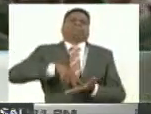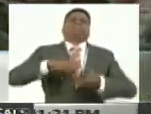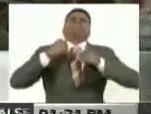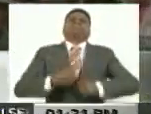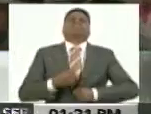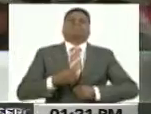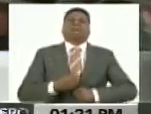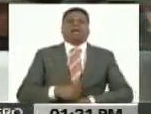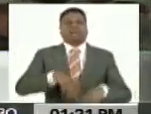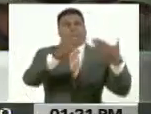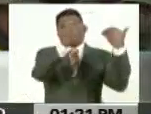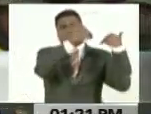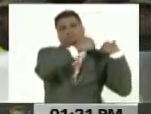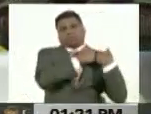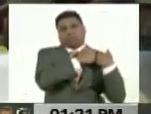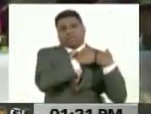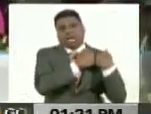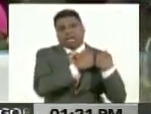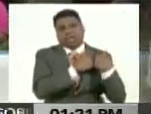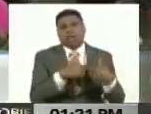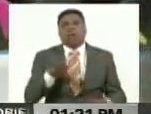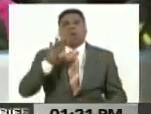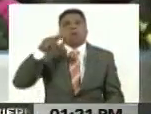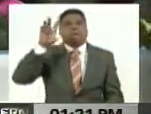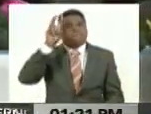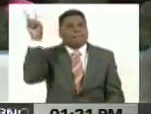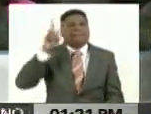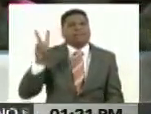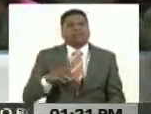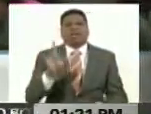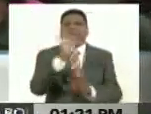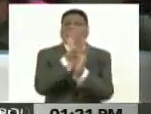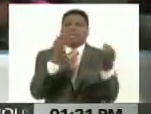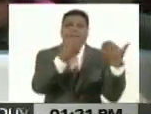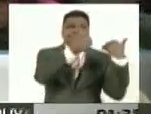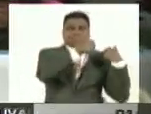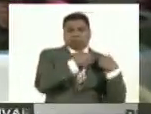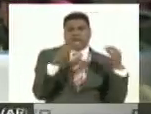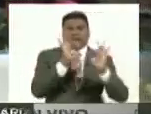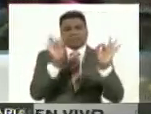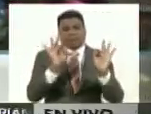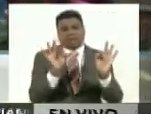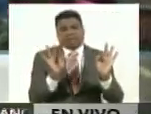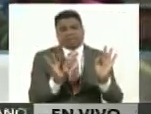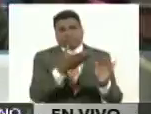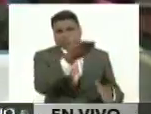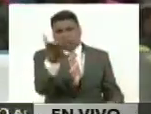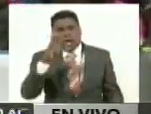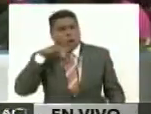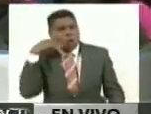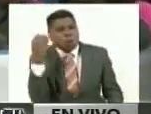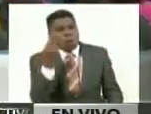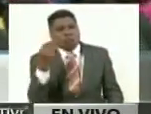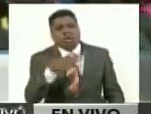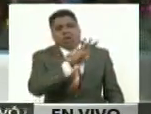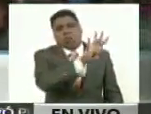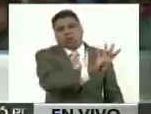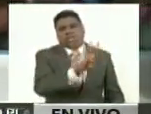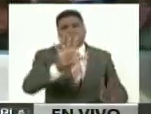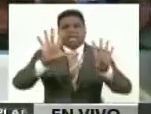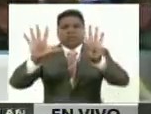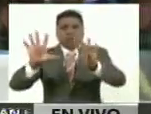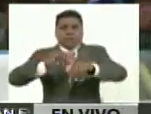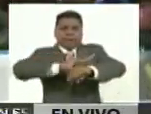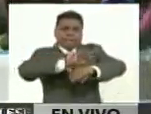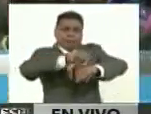asumió la responsabilidad en un país que nadie asumía responsabilidad. Muchachos, muchachas, 49 segundos